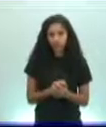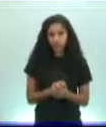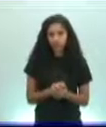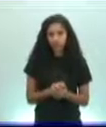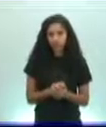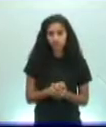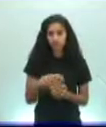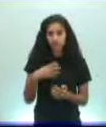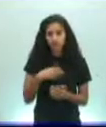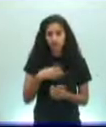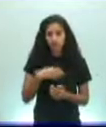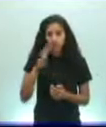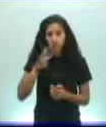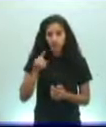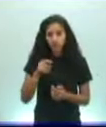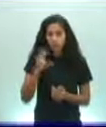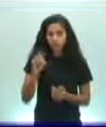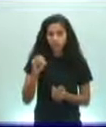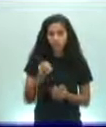Tenemos 4,0